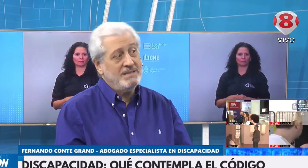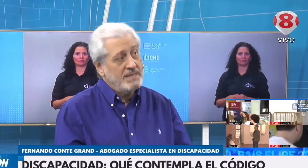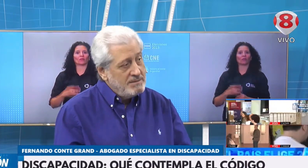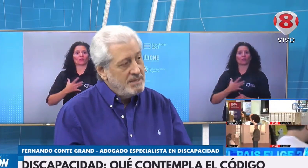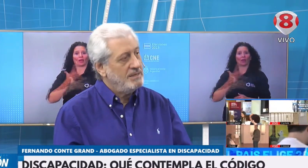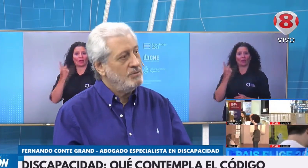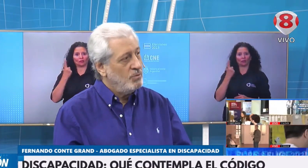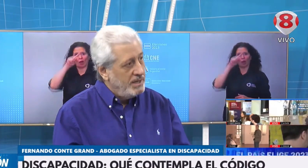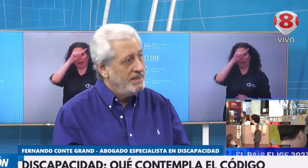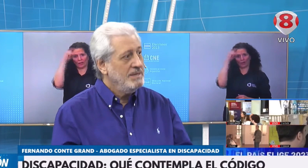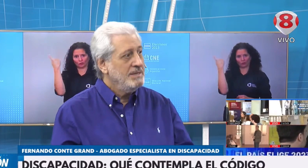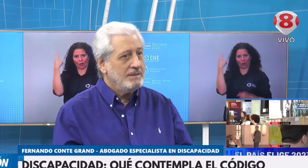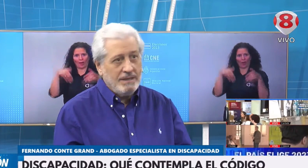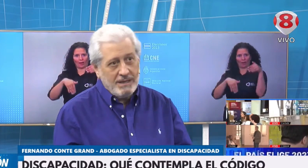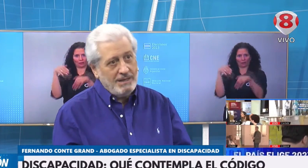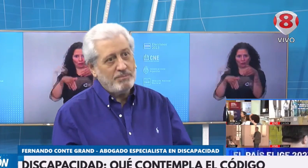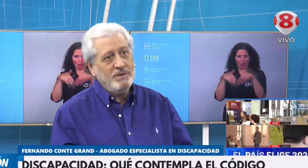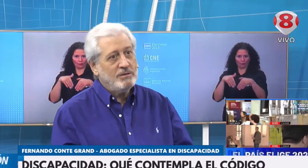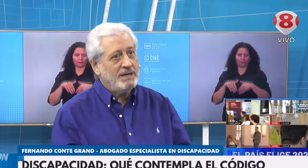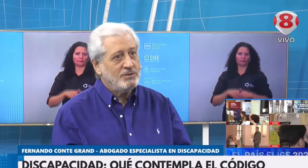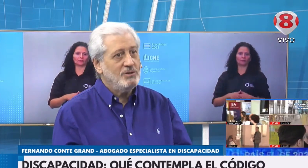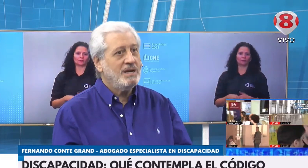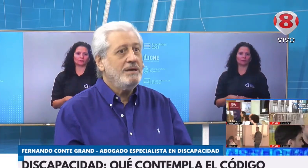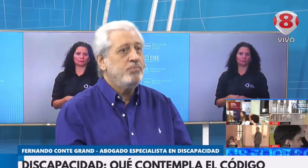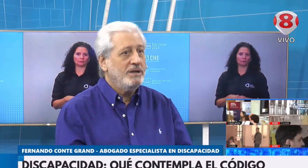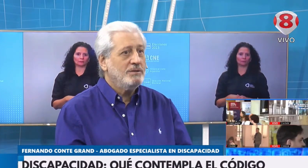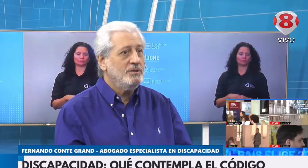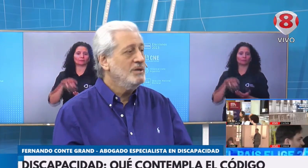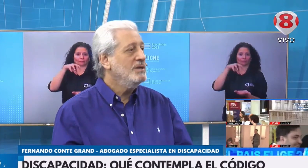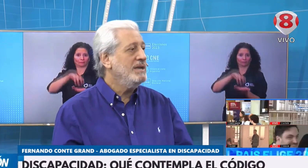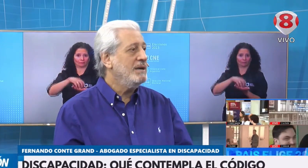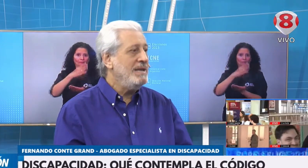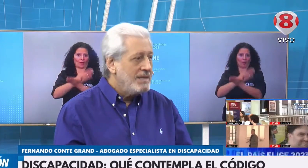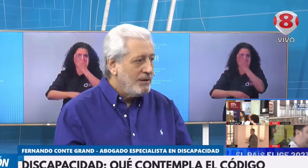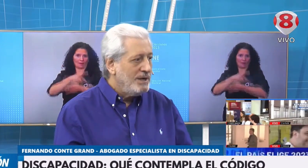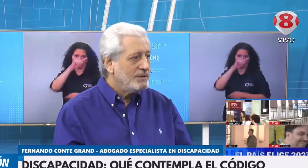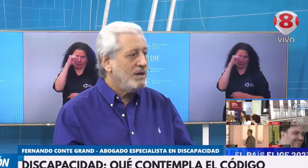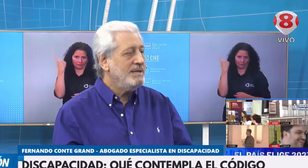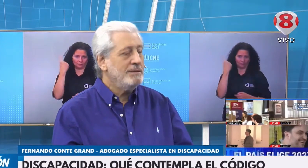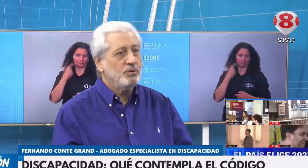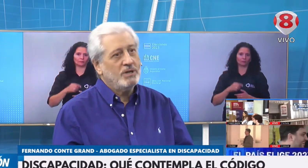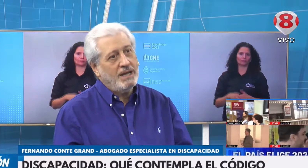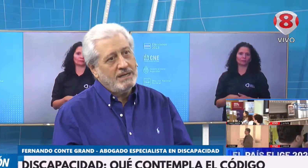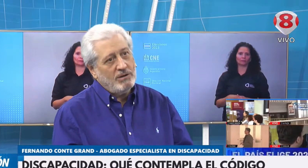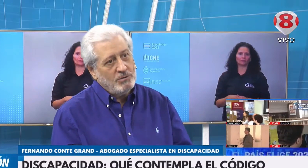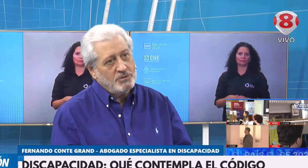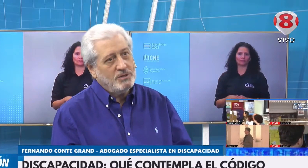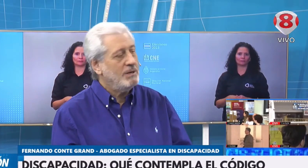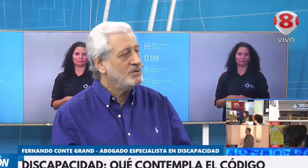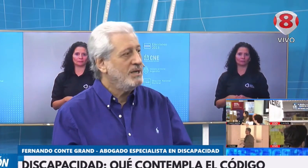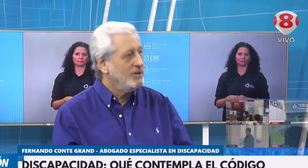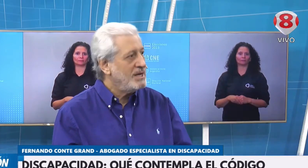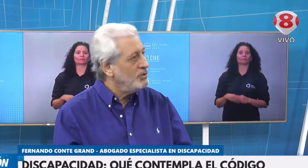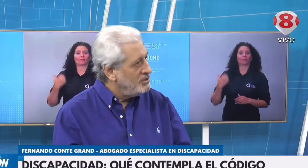principio una sentencia de unz de la provincia de la nación que ha dispuesto inhabilitar electoralmente porque ha llegado la